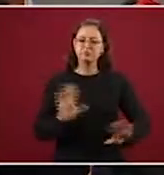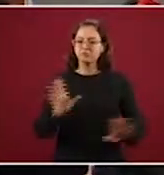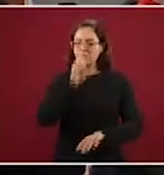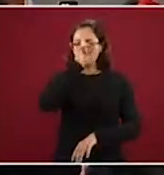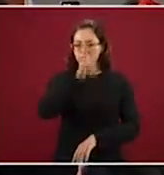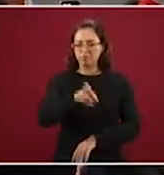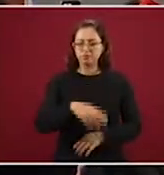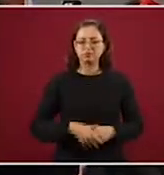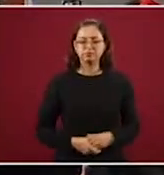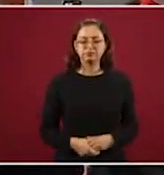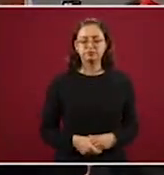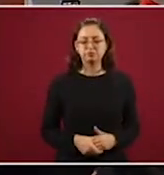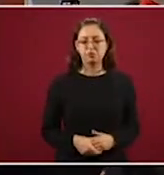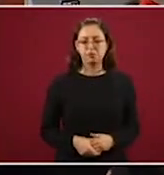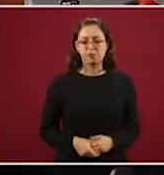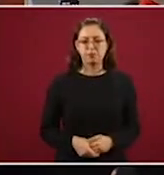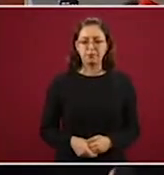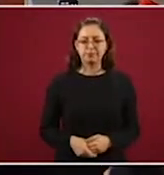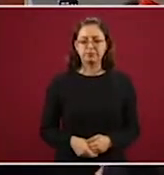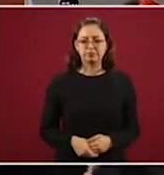internacionales.